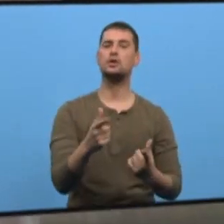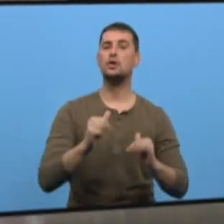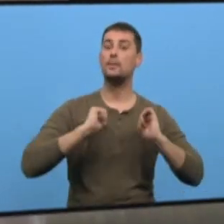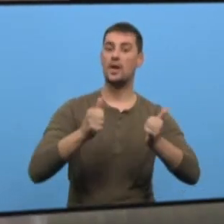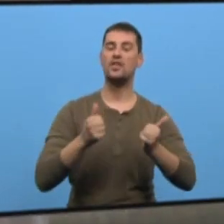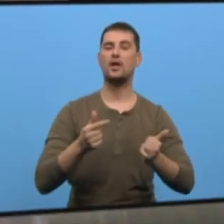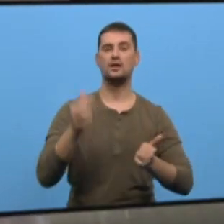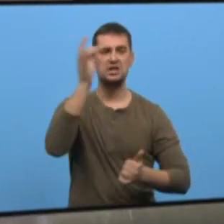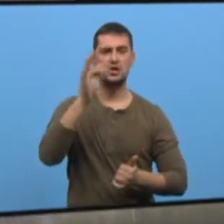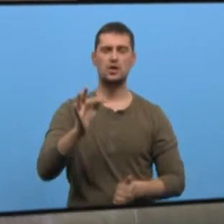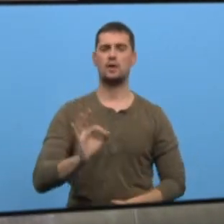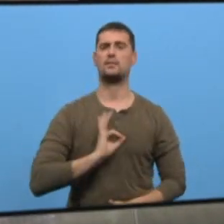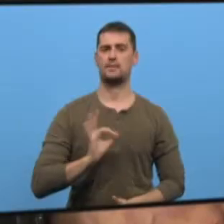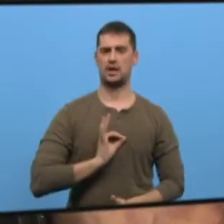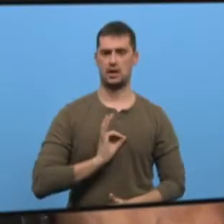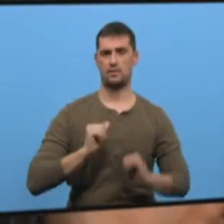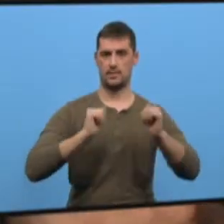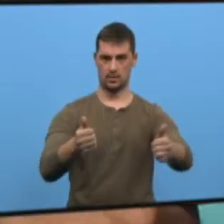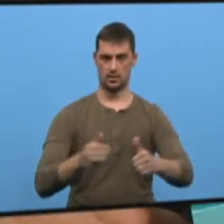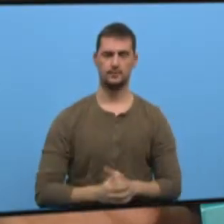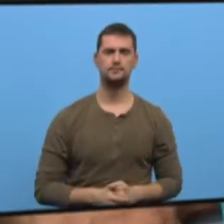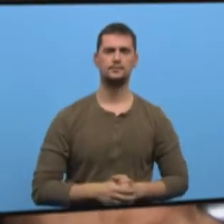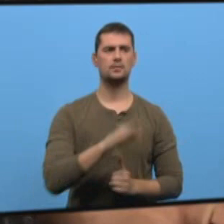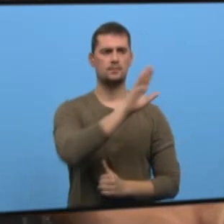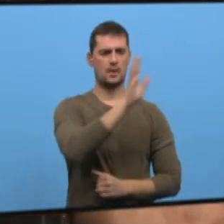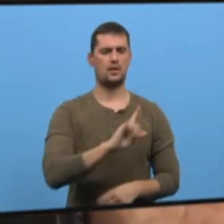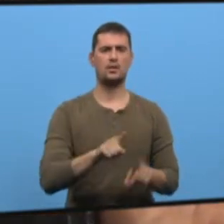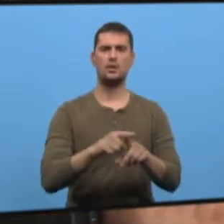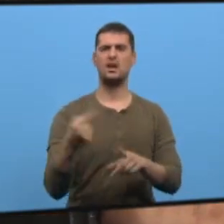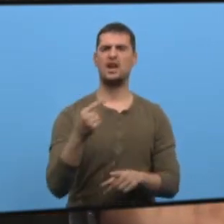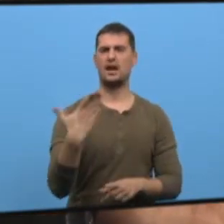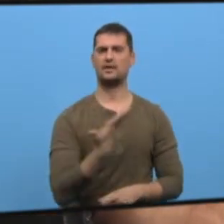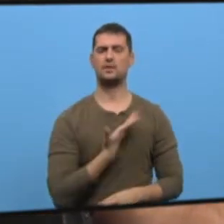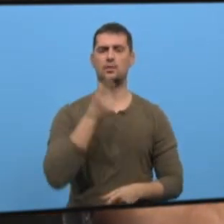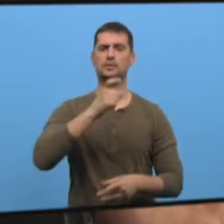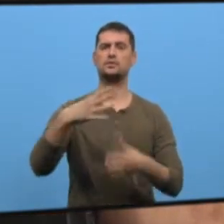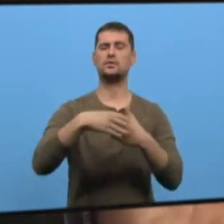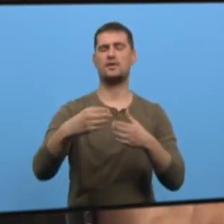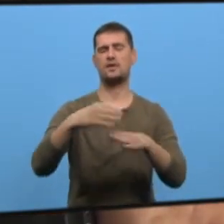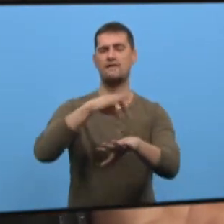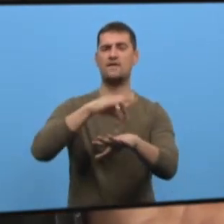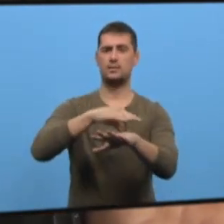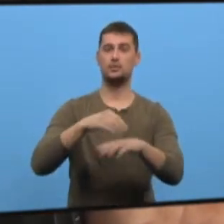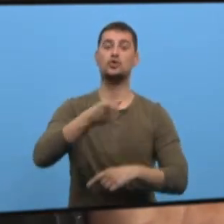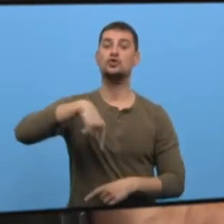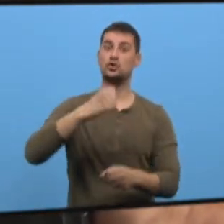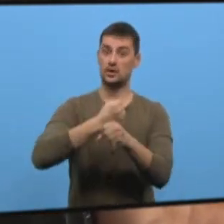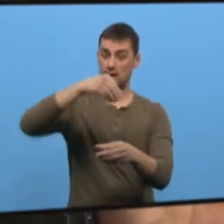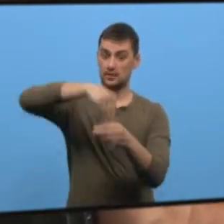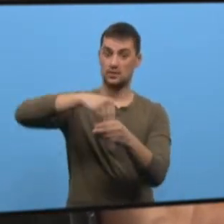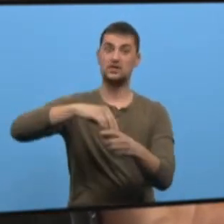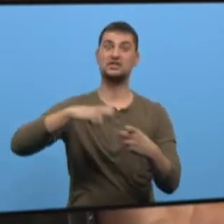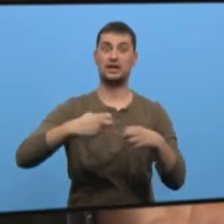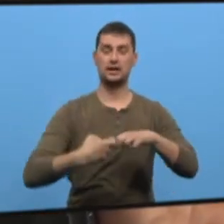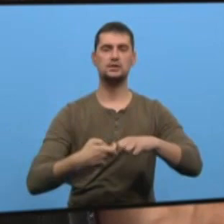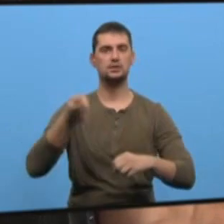empezar a cobralo nest mes de xaneiro parcos pericial para os doentes para nos mesmos que somos traballadores y trabadas